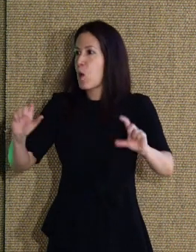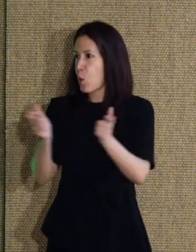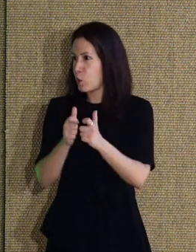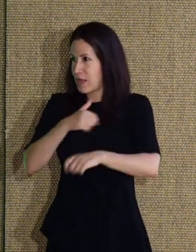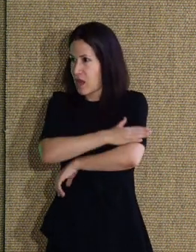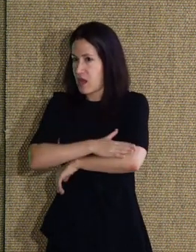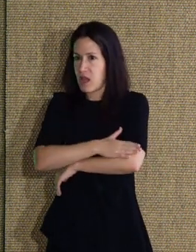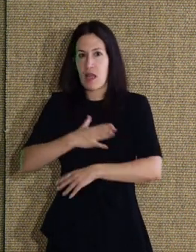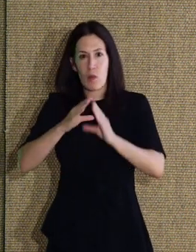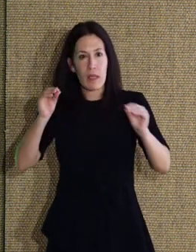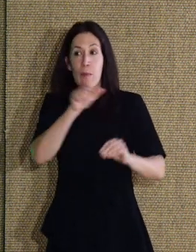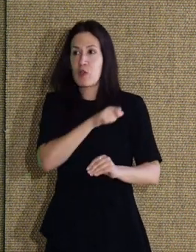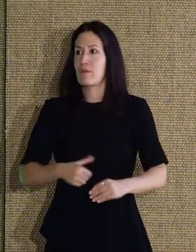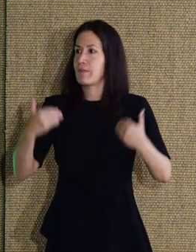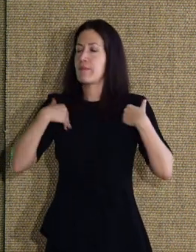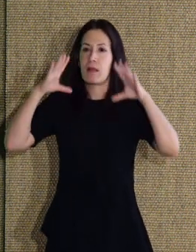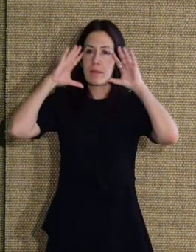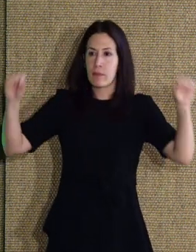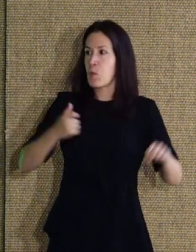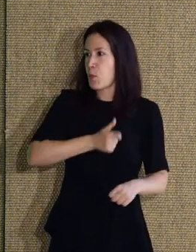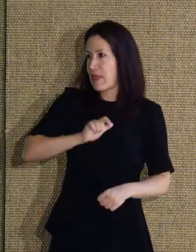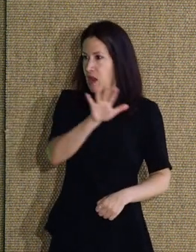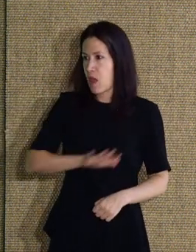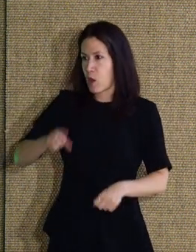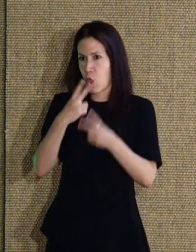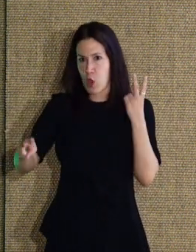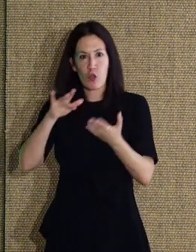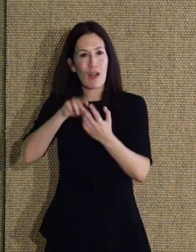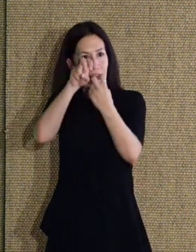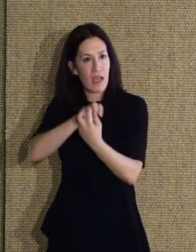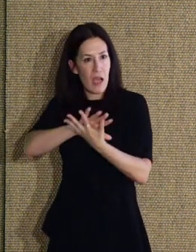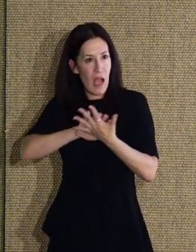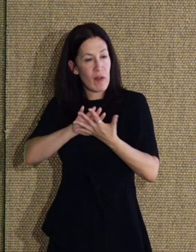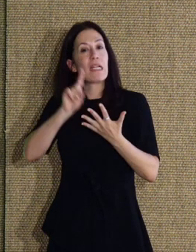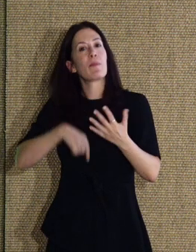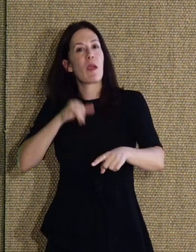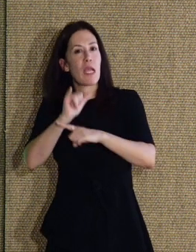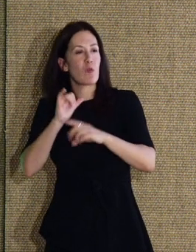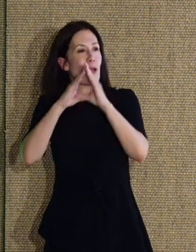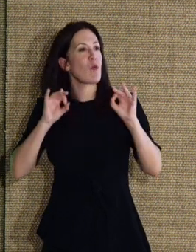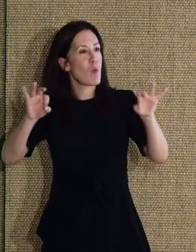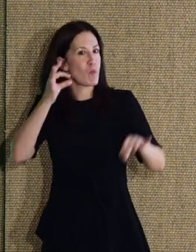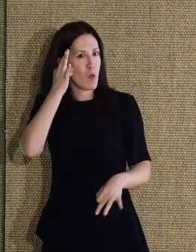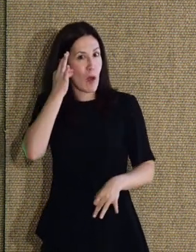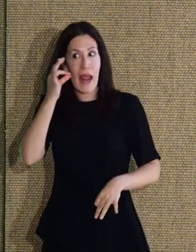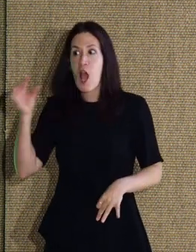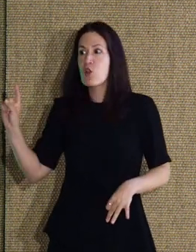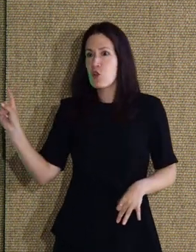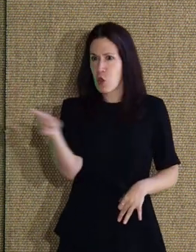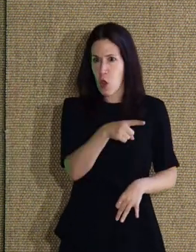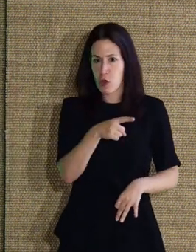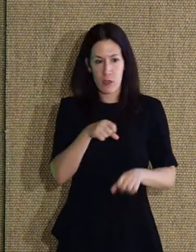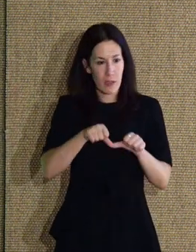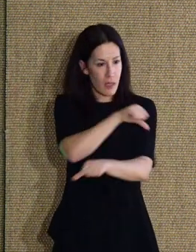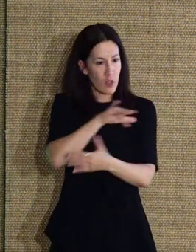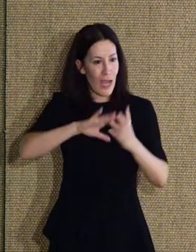responsable de la guardia civil y de la Policía Nacional y al instituto andaluz de la mujer y todos nos recibieron